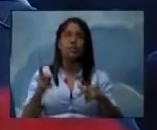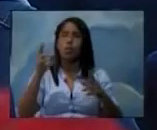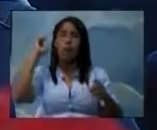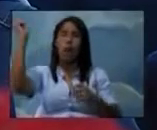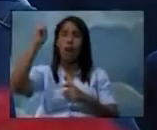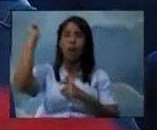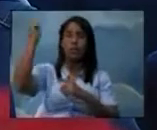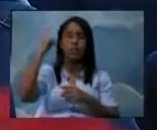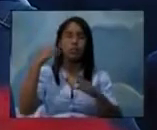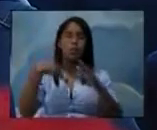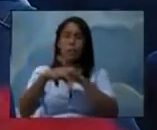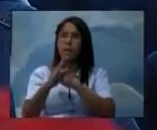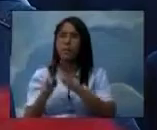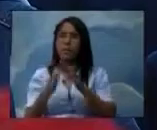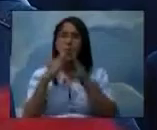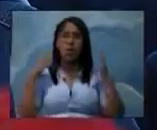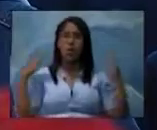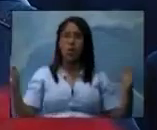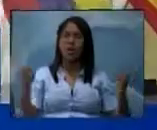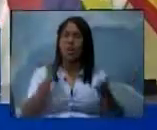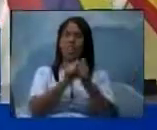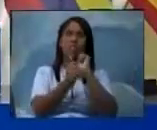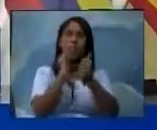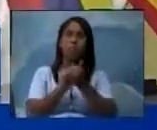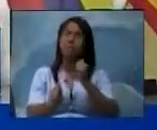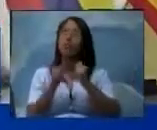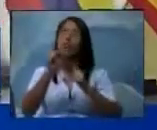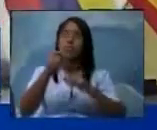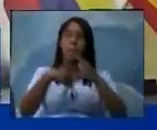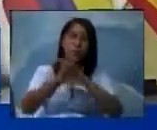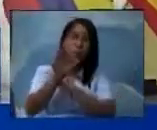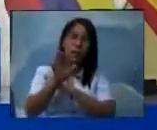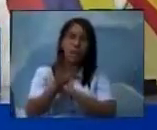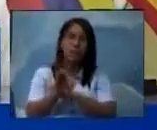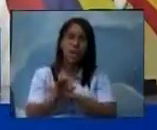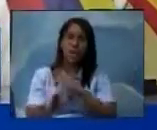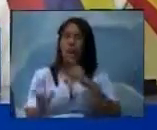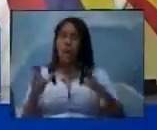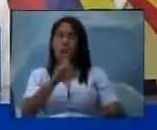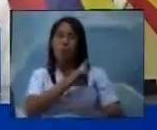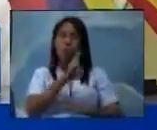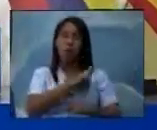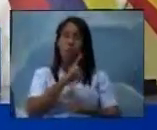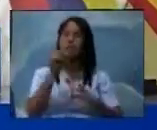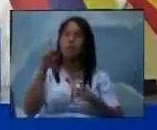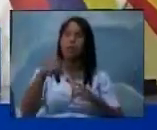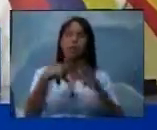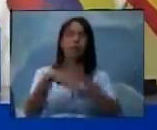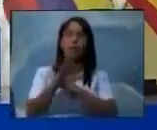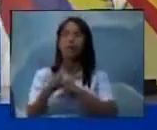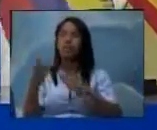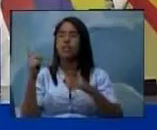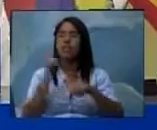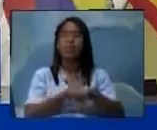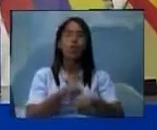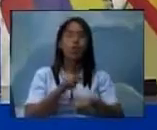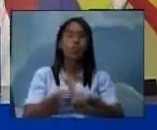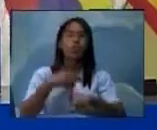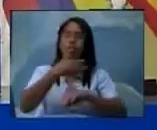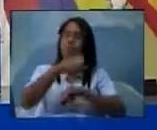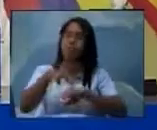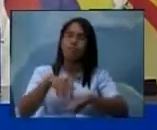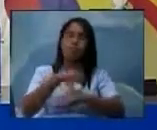artistas pasan, los grandes deportistas pasan, las modas pasan, pasan los